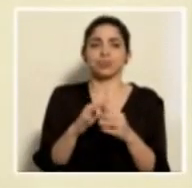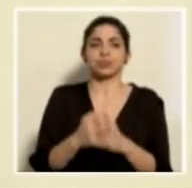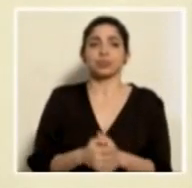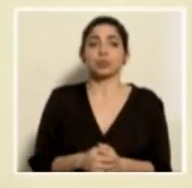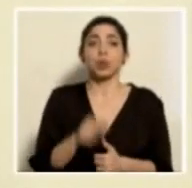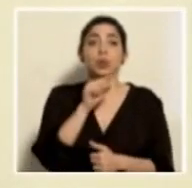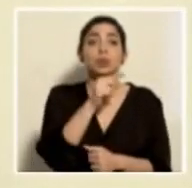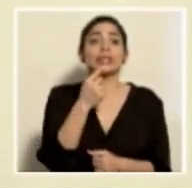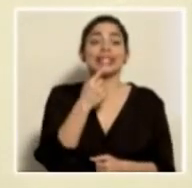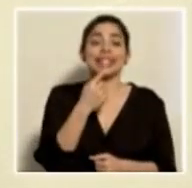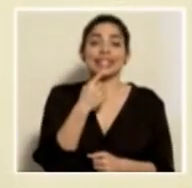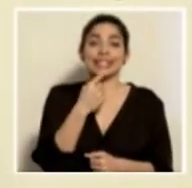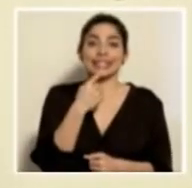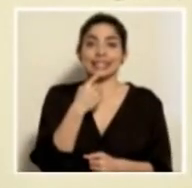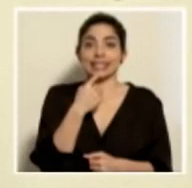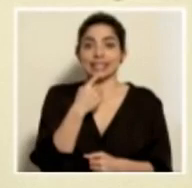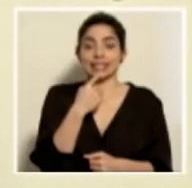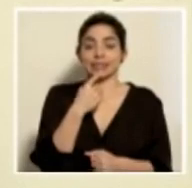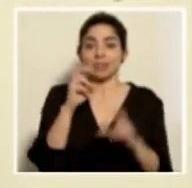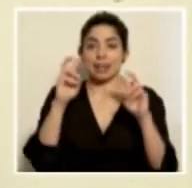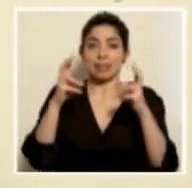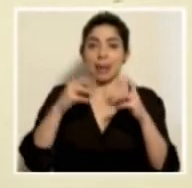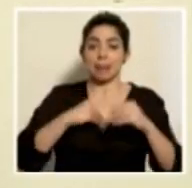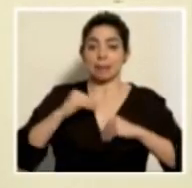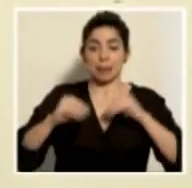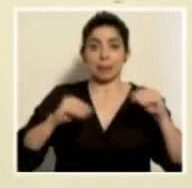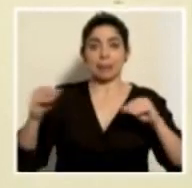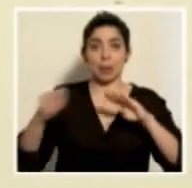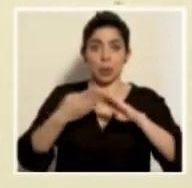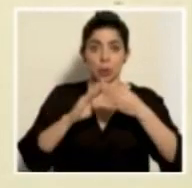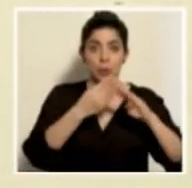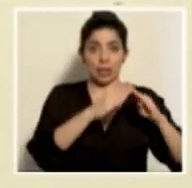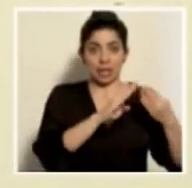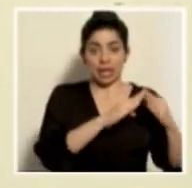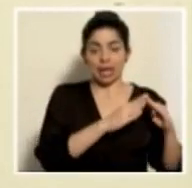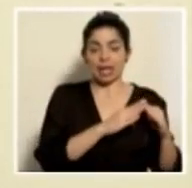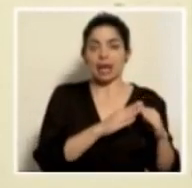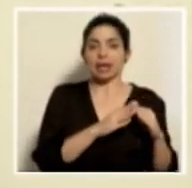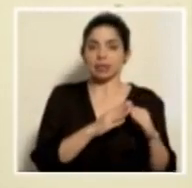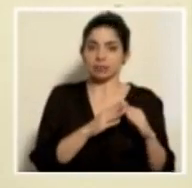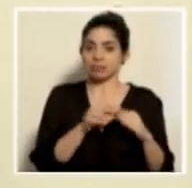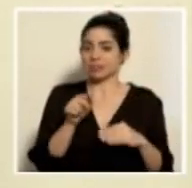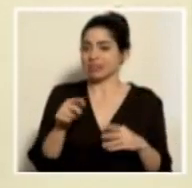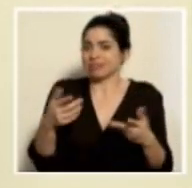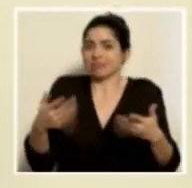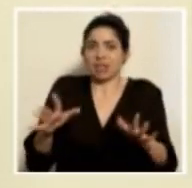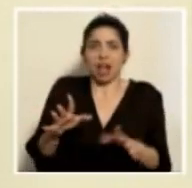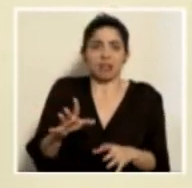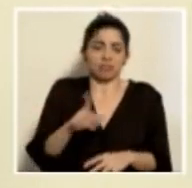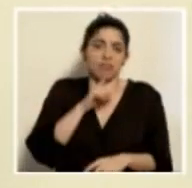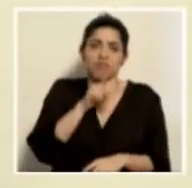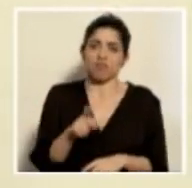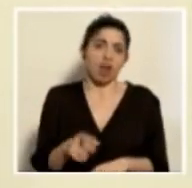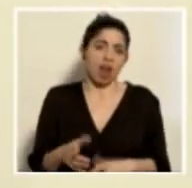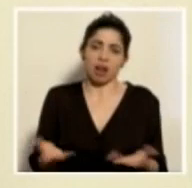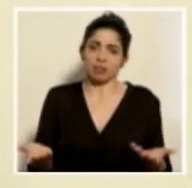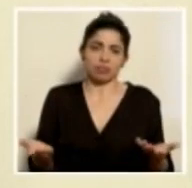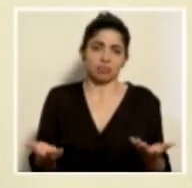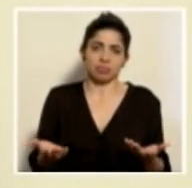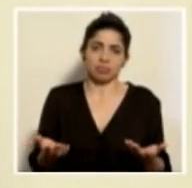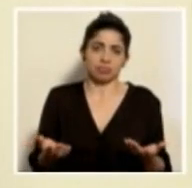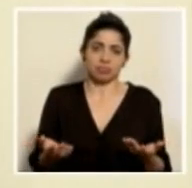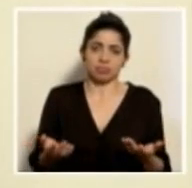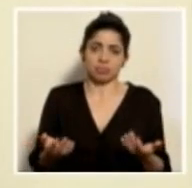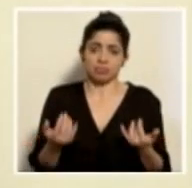que usted decía el asunto de la transmisión comunitaria, prácticamente eso ya es una realidad. O sea, ya con